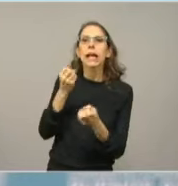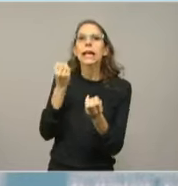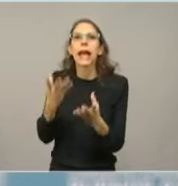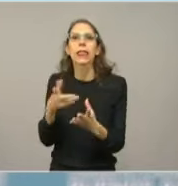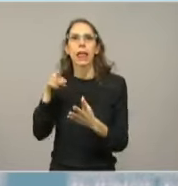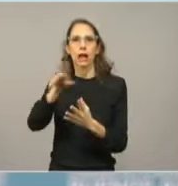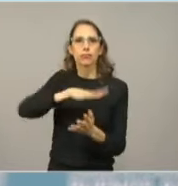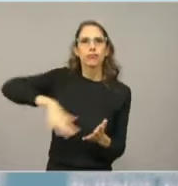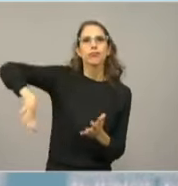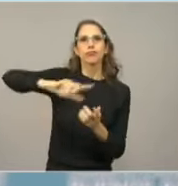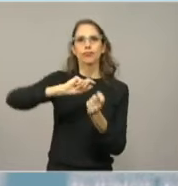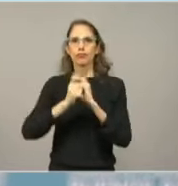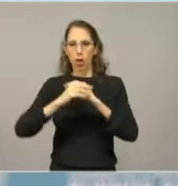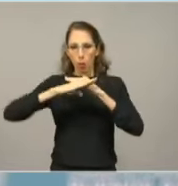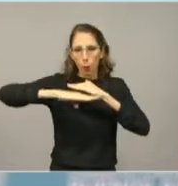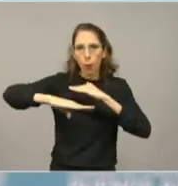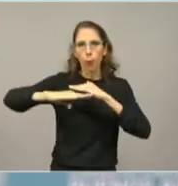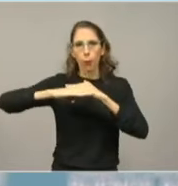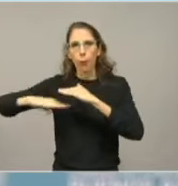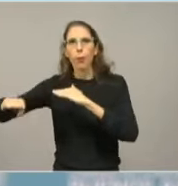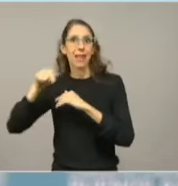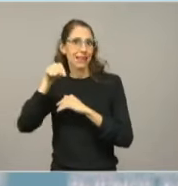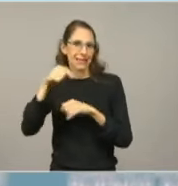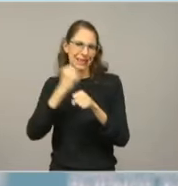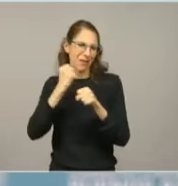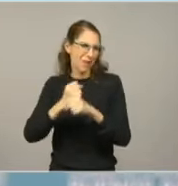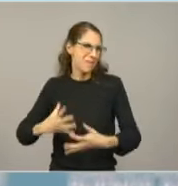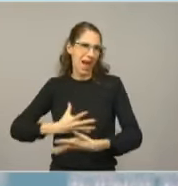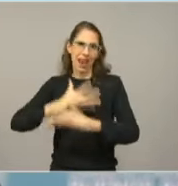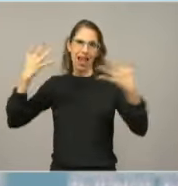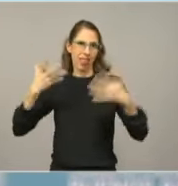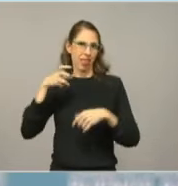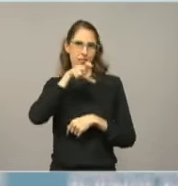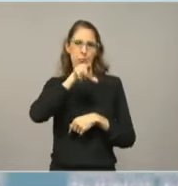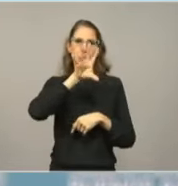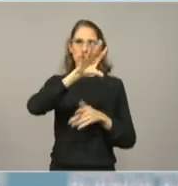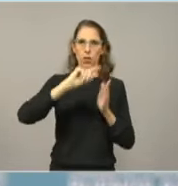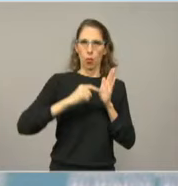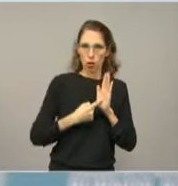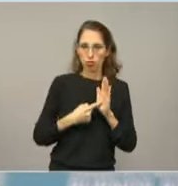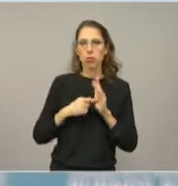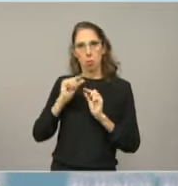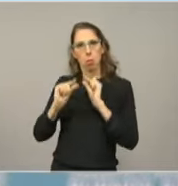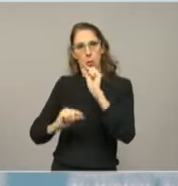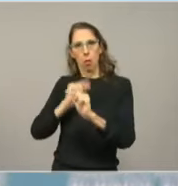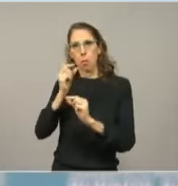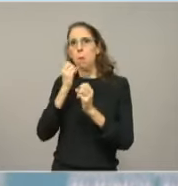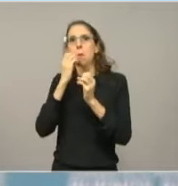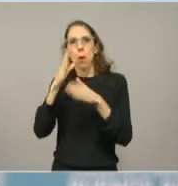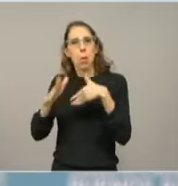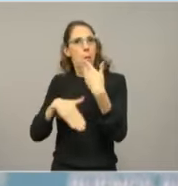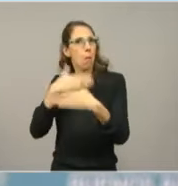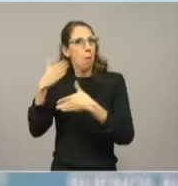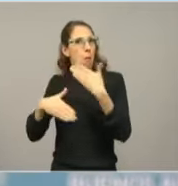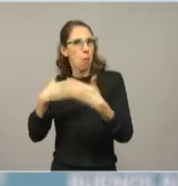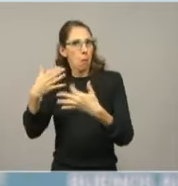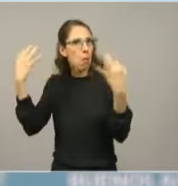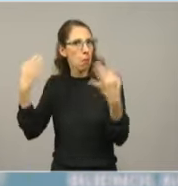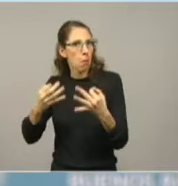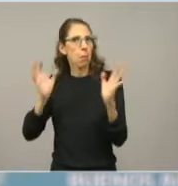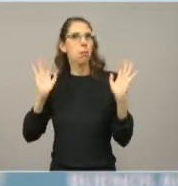grande probablemente que se está haciendo hoy en la provincia de Buenos Aires y que se ha ido avanzando sin dificultad obviamente